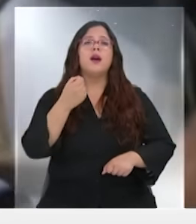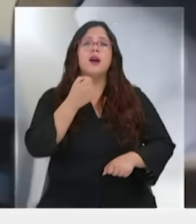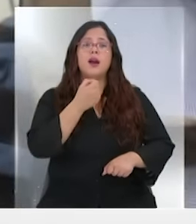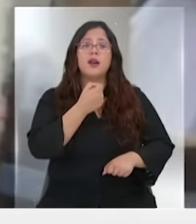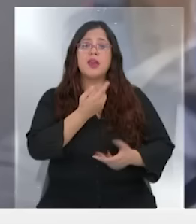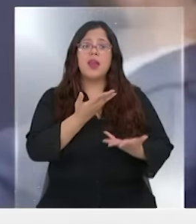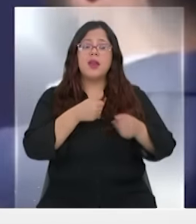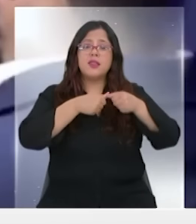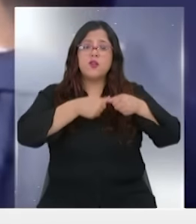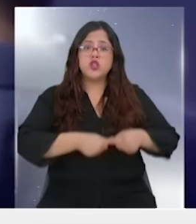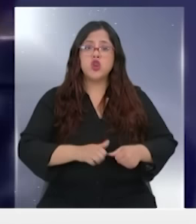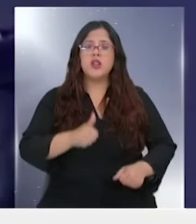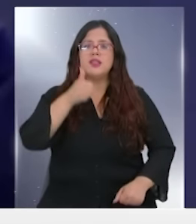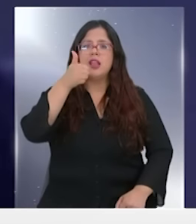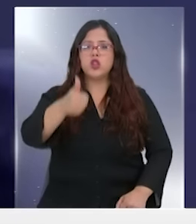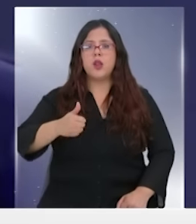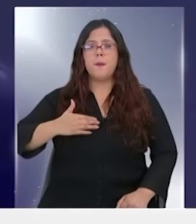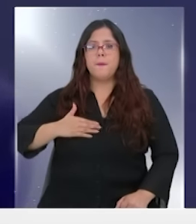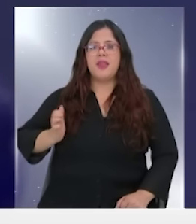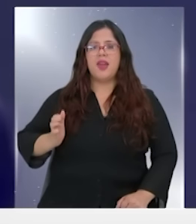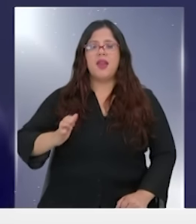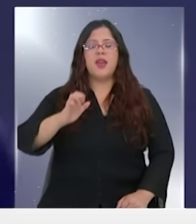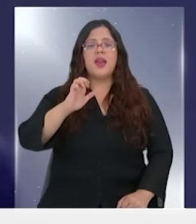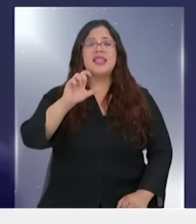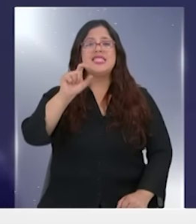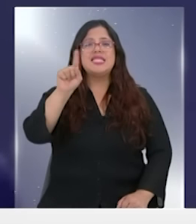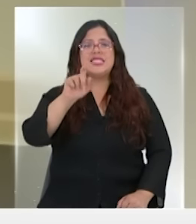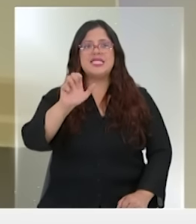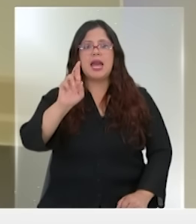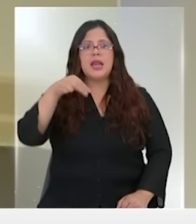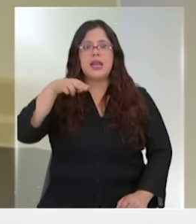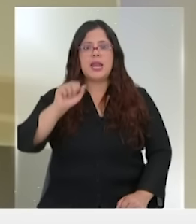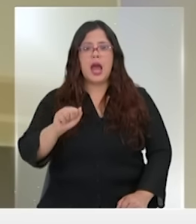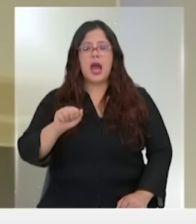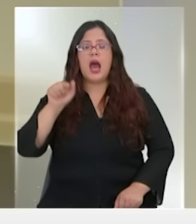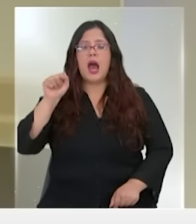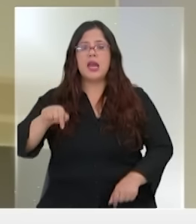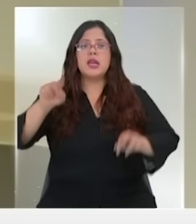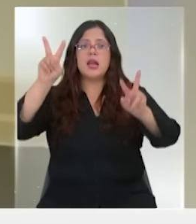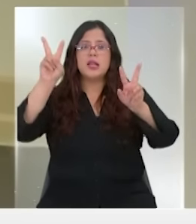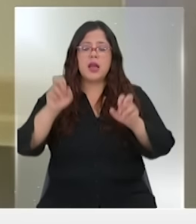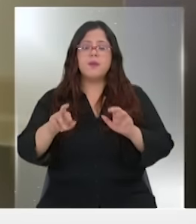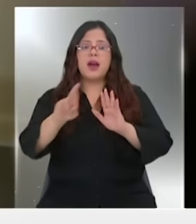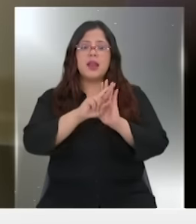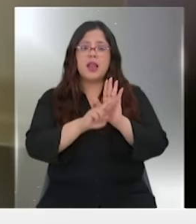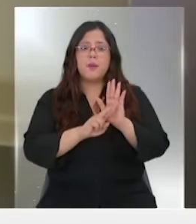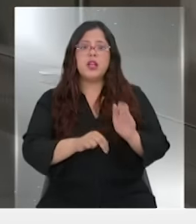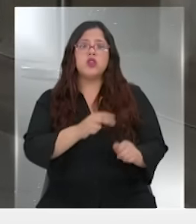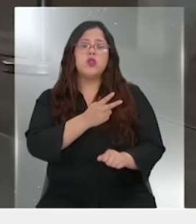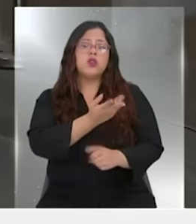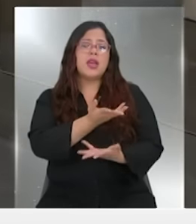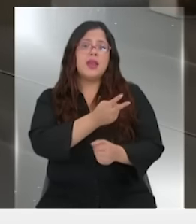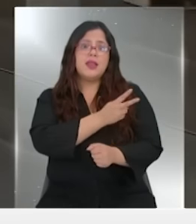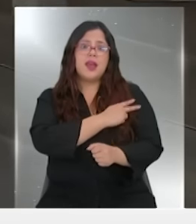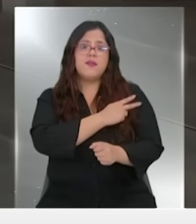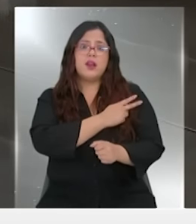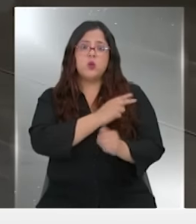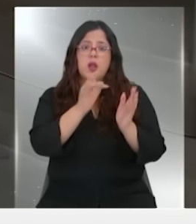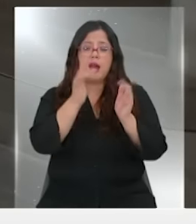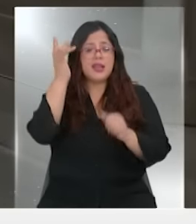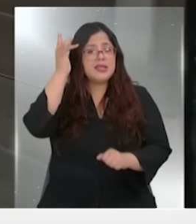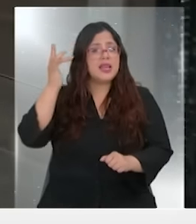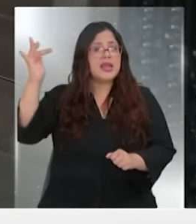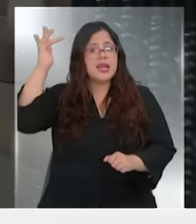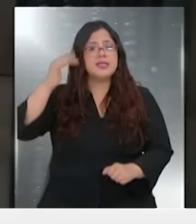de la PDI, Eduardo Serna. Según el reglamento de la Jefatura de Inteligencia de la PDI,